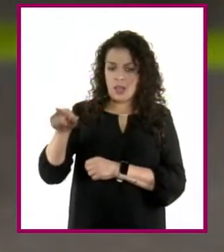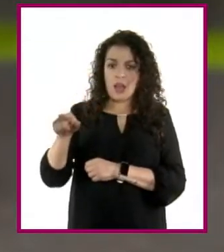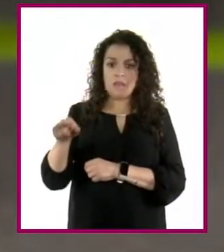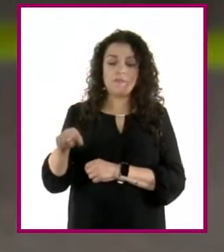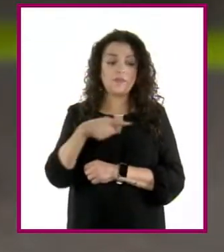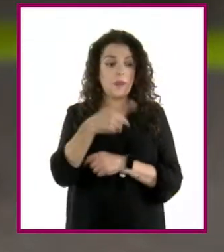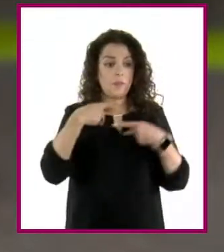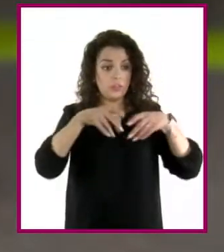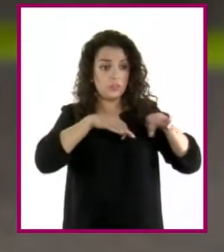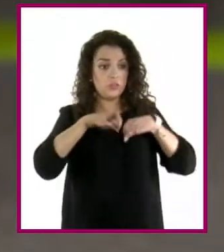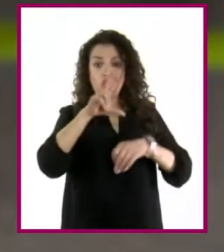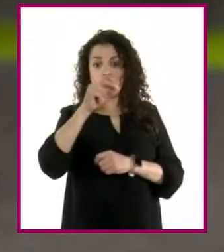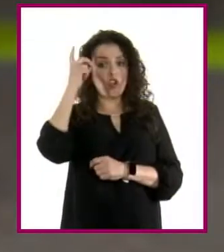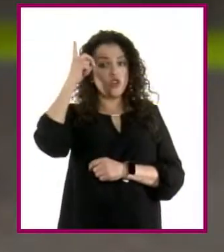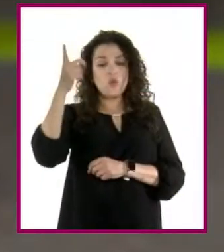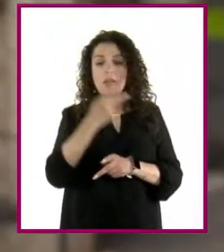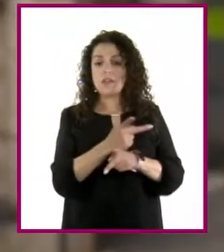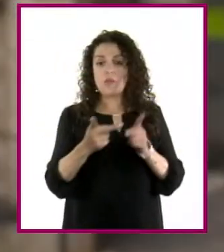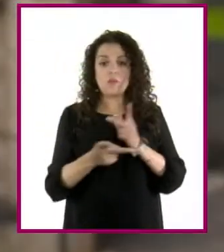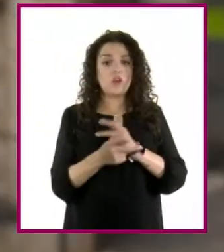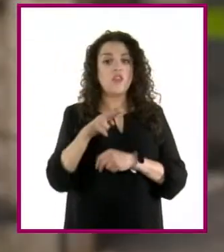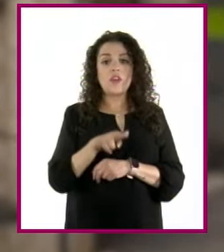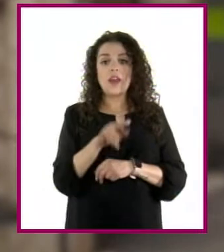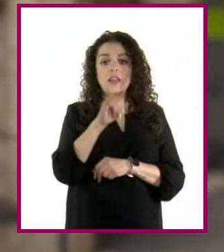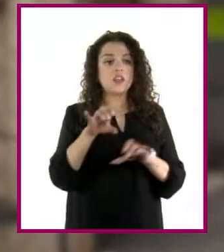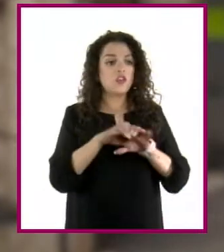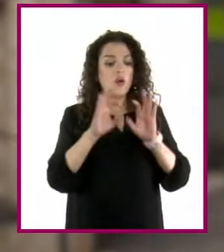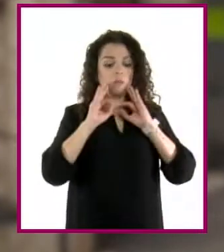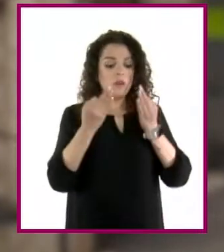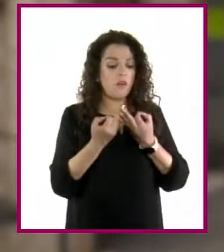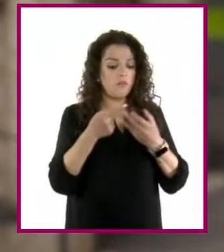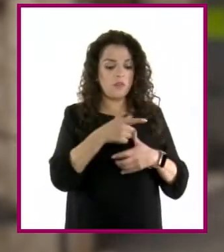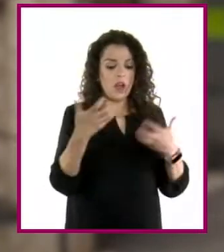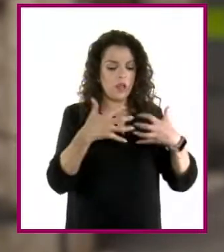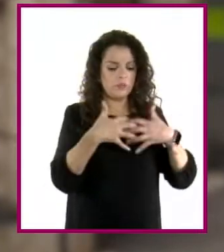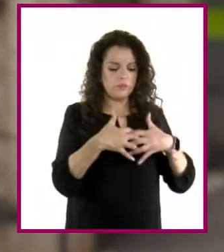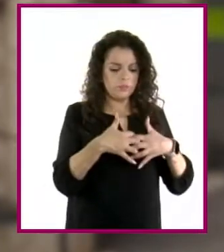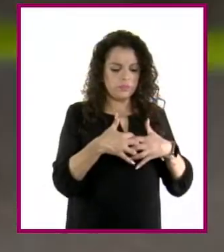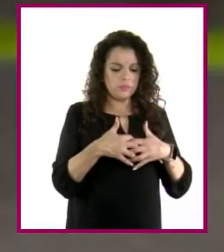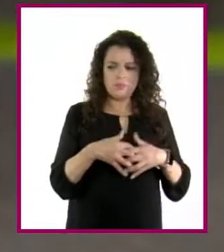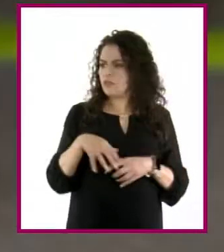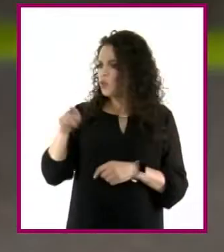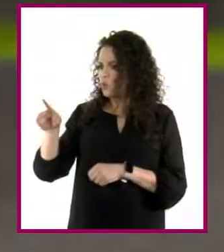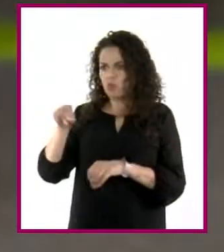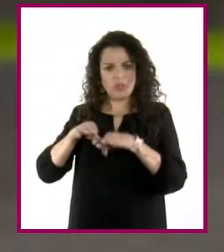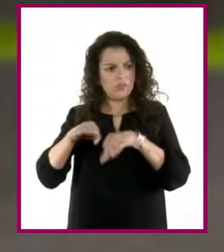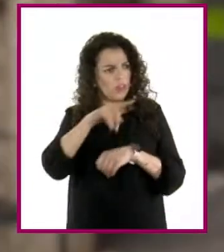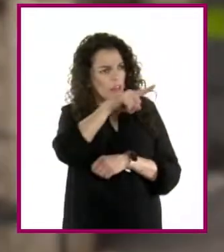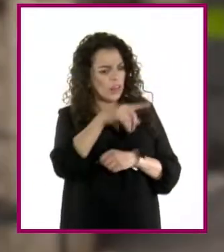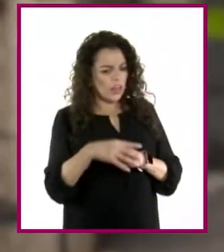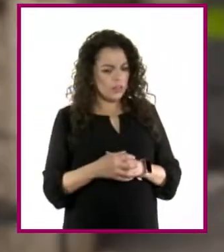su trabajo ni de los medios de producción. ¿No trabajabas en la fábrica? No.